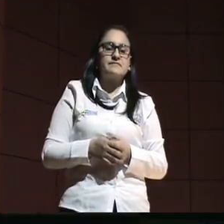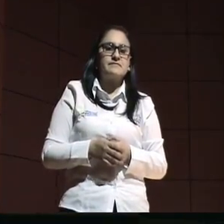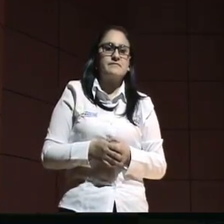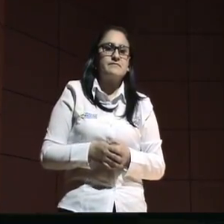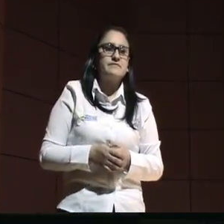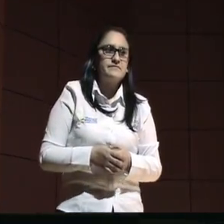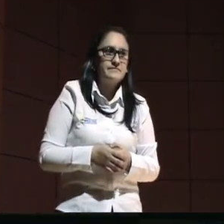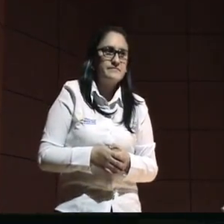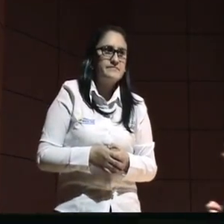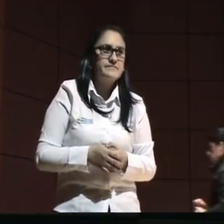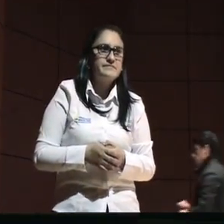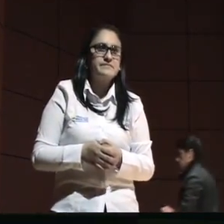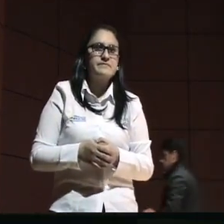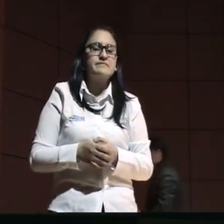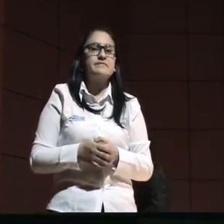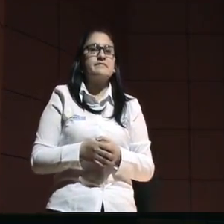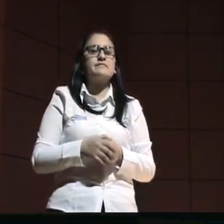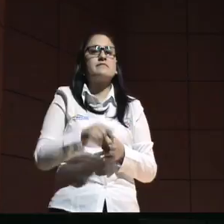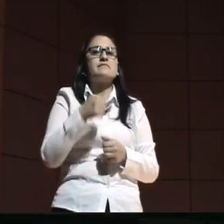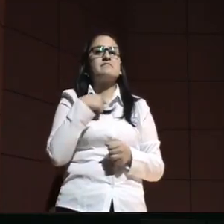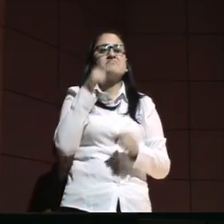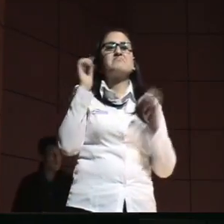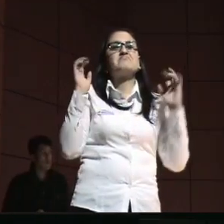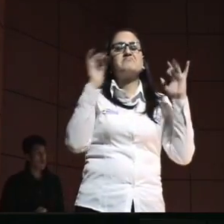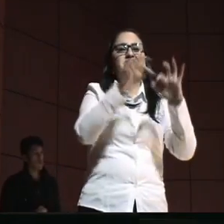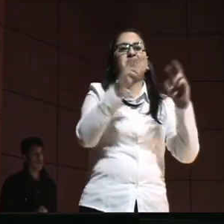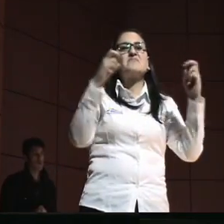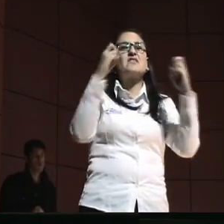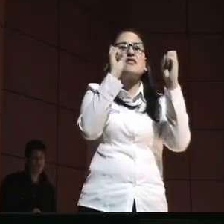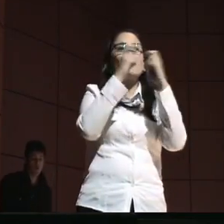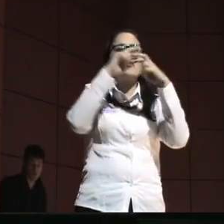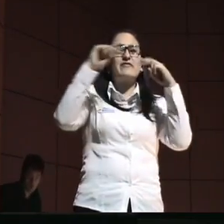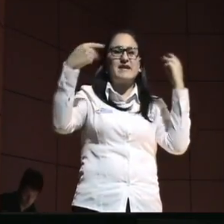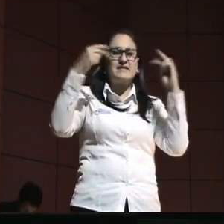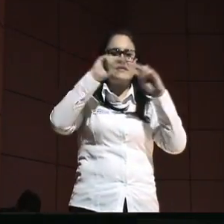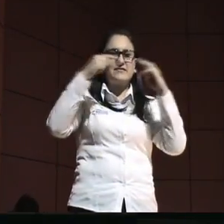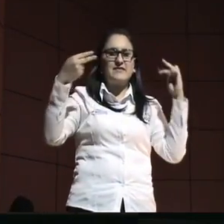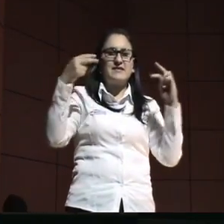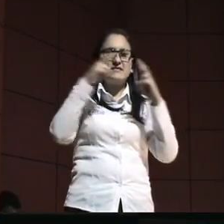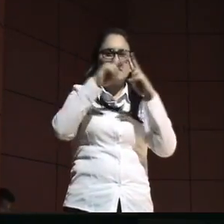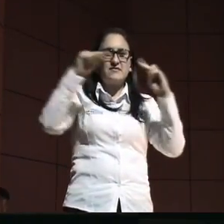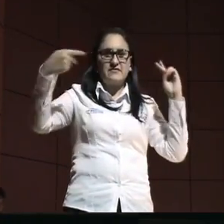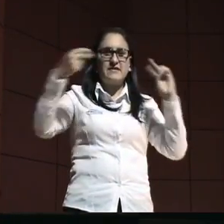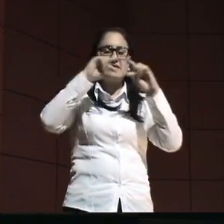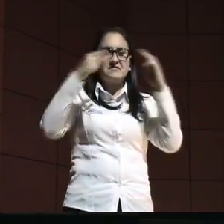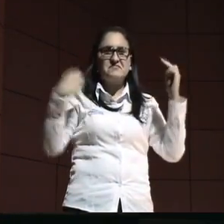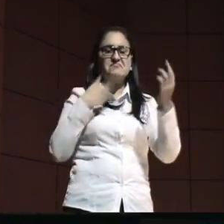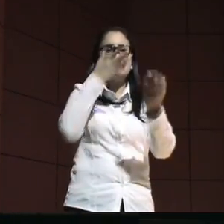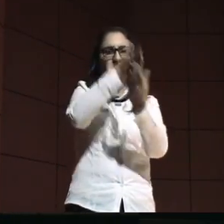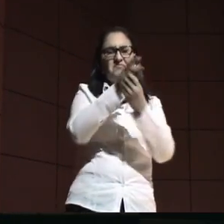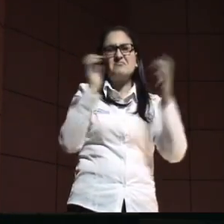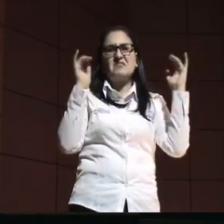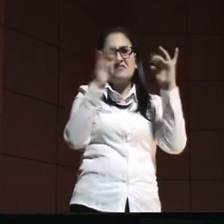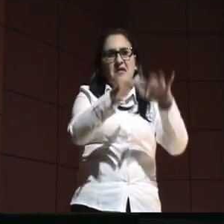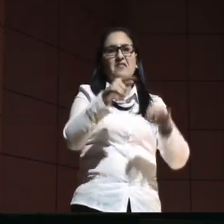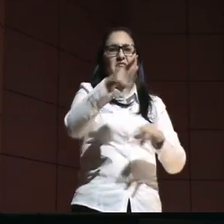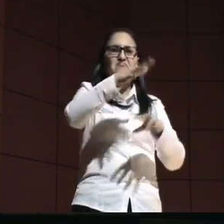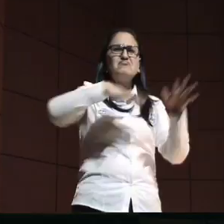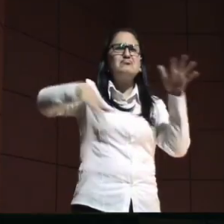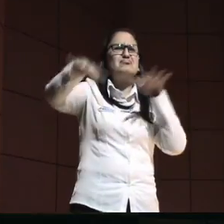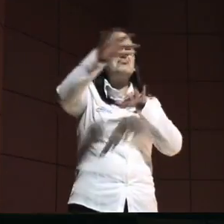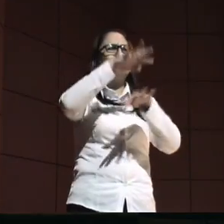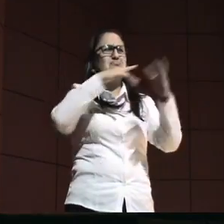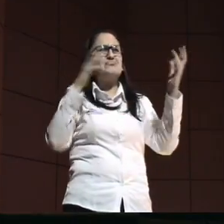Fui a Corferias, estaban en un evento, llegaba un youtuber aquí a Colombia, yo dije, no, pues perfecto, está toda la